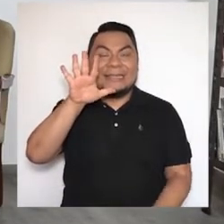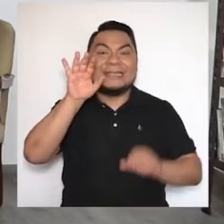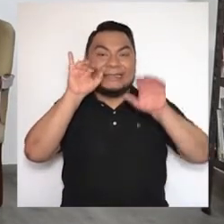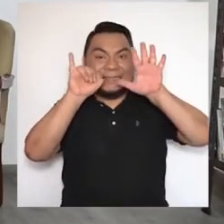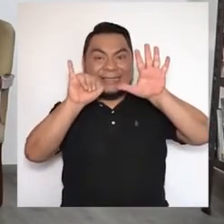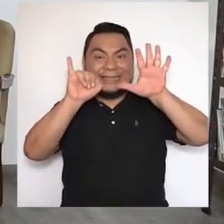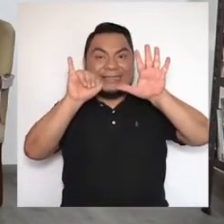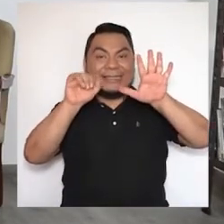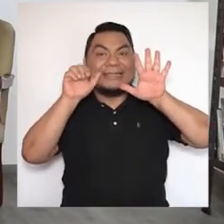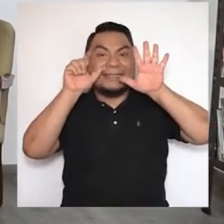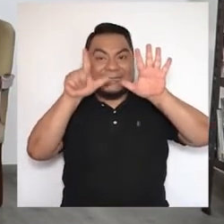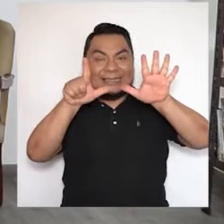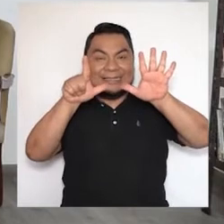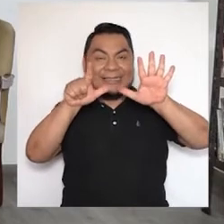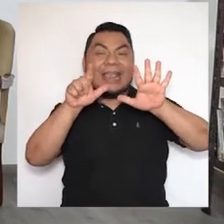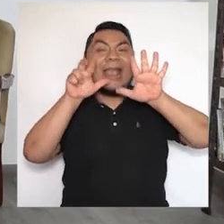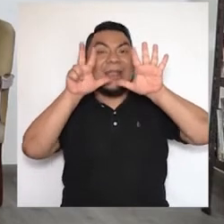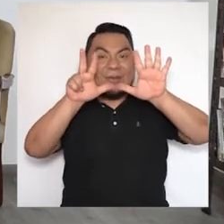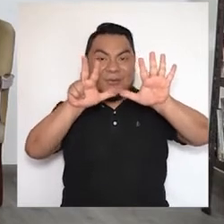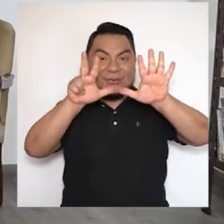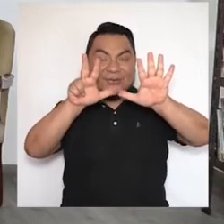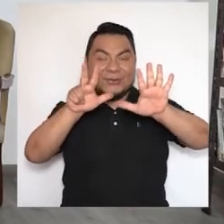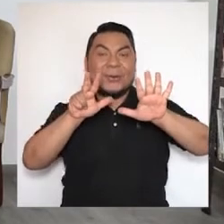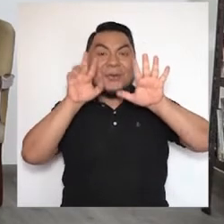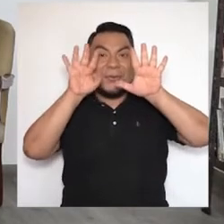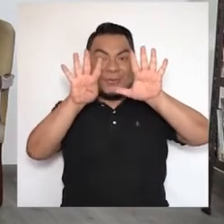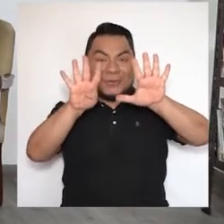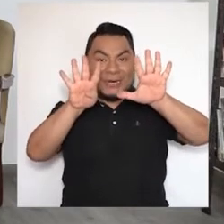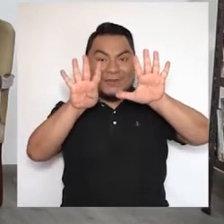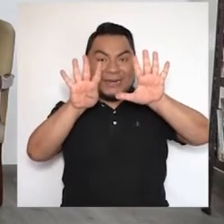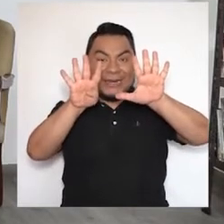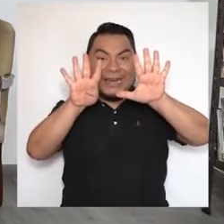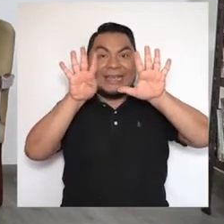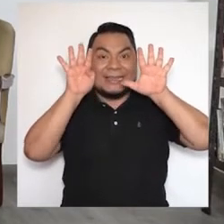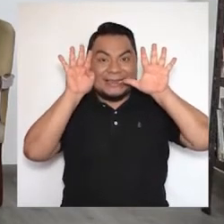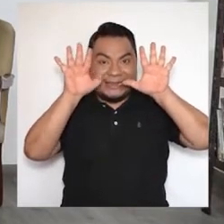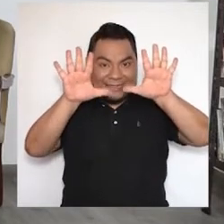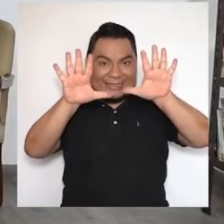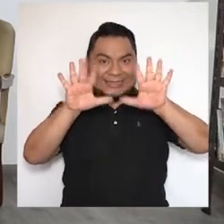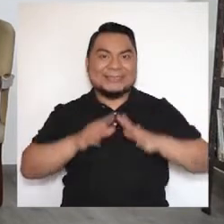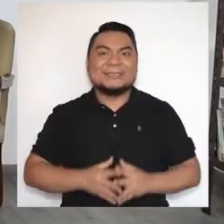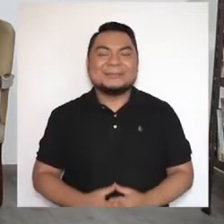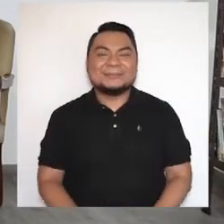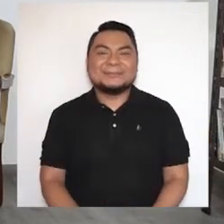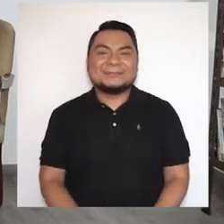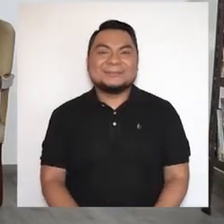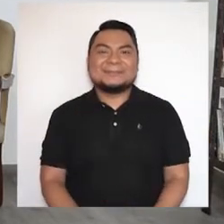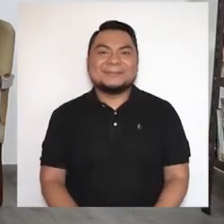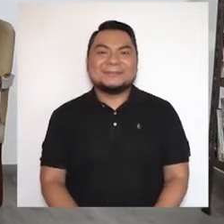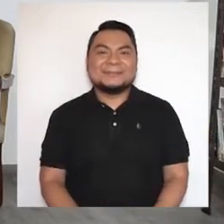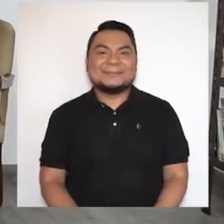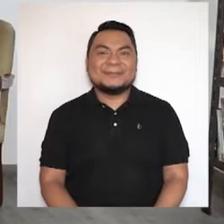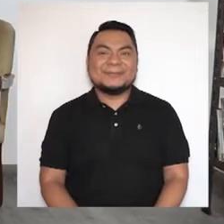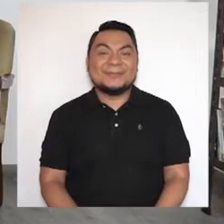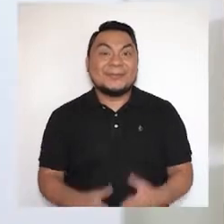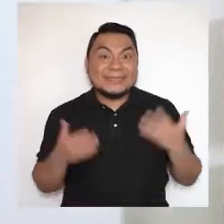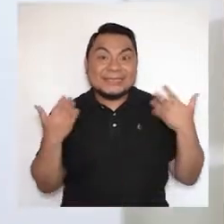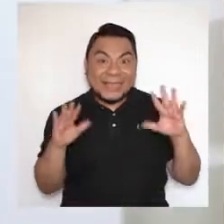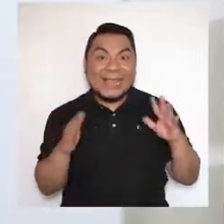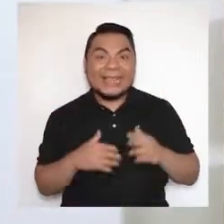5, 6, 7, 8, 9, 10.